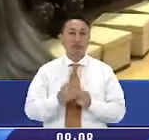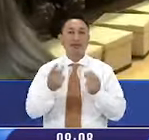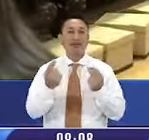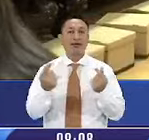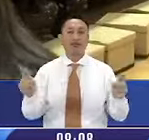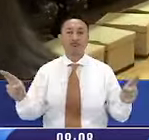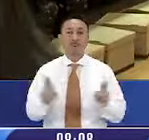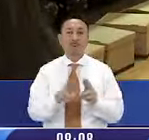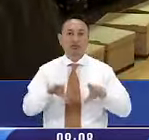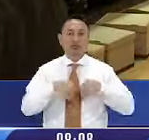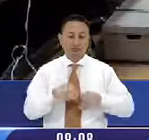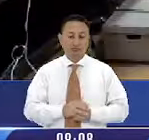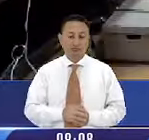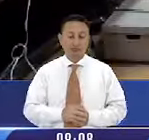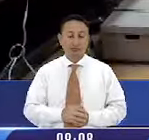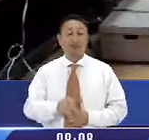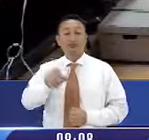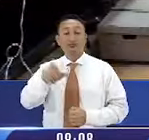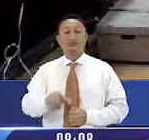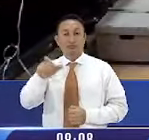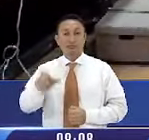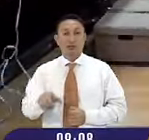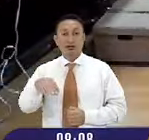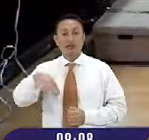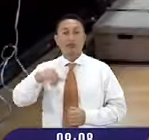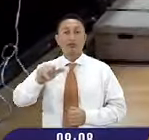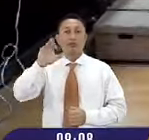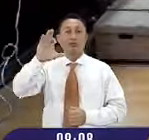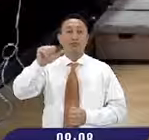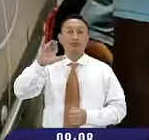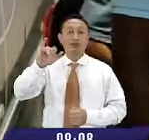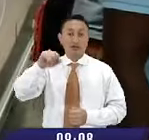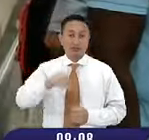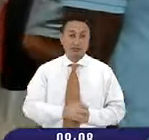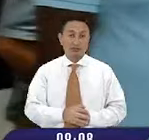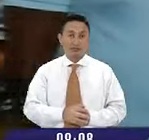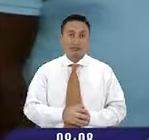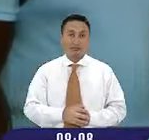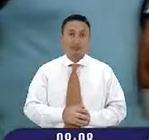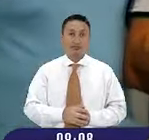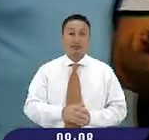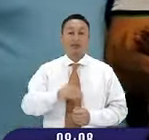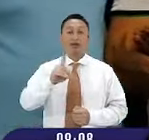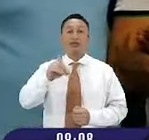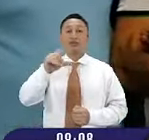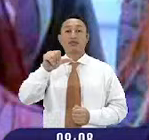abreviado presentadas por los implicados en Metástasis, entre ellas la de Daniel